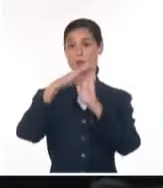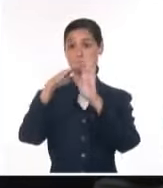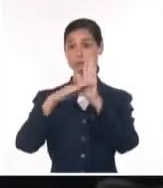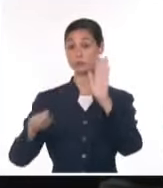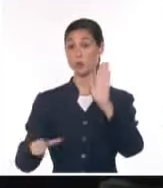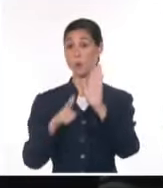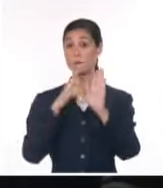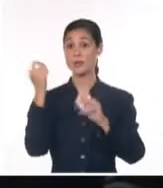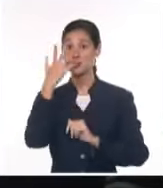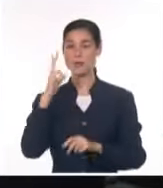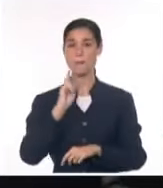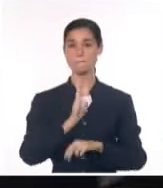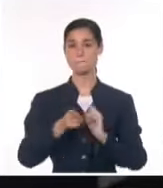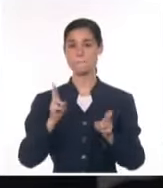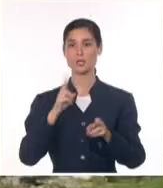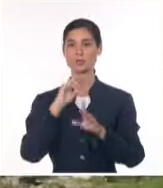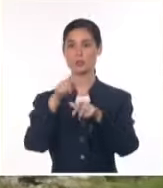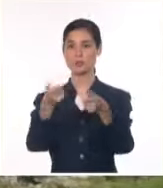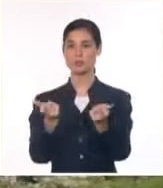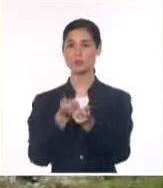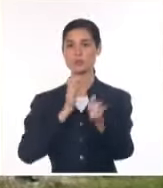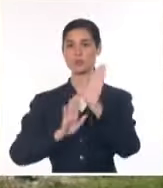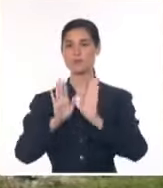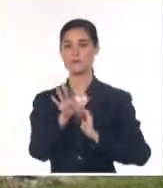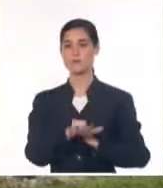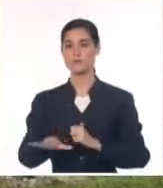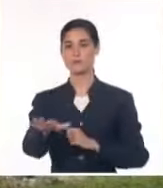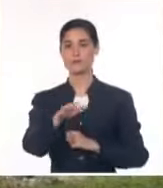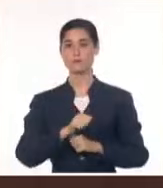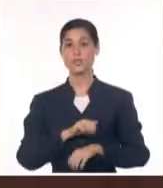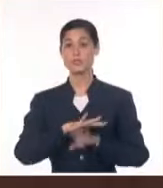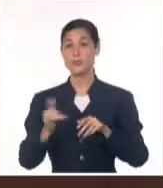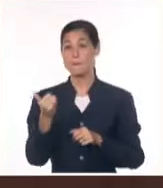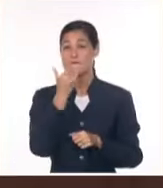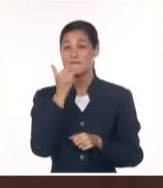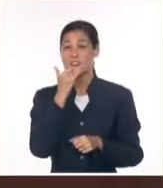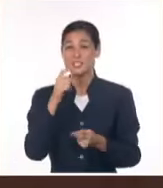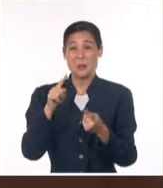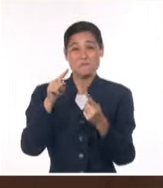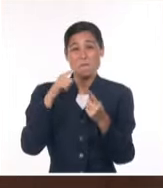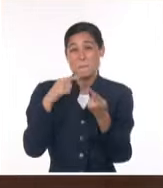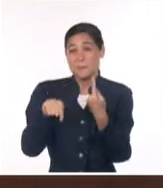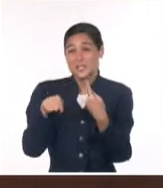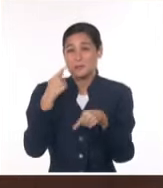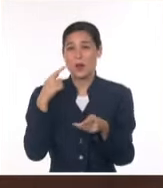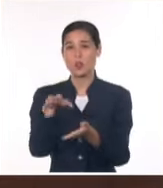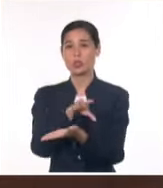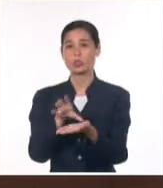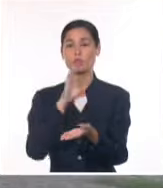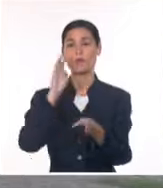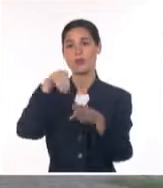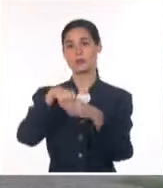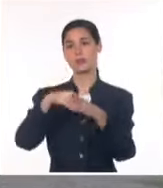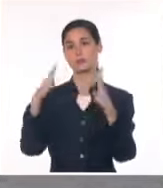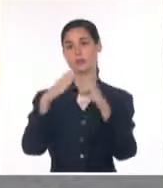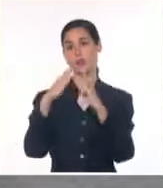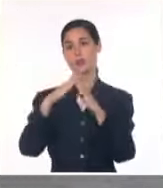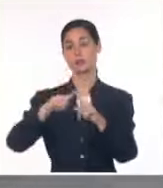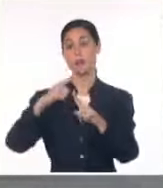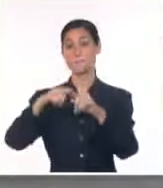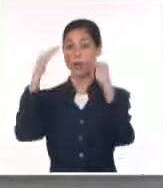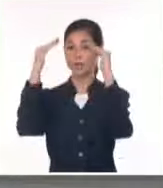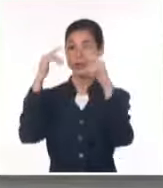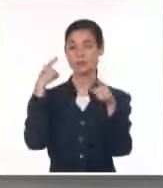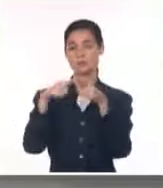emitidas por la Defensa Civil Cubana. Las principales afectaciones se concentran en el fondo habitacional y en la infraestructura del